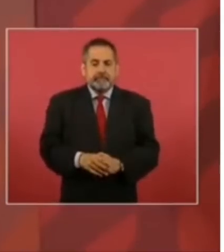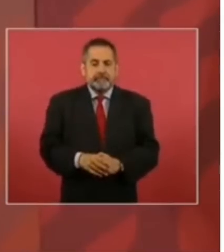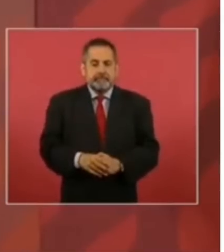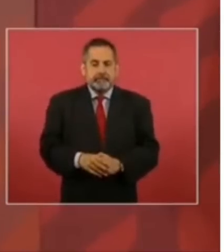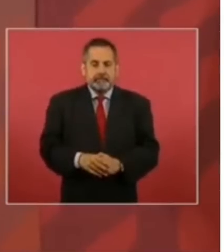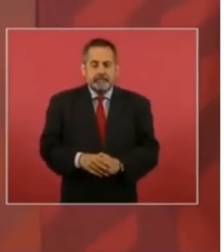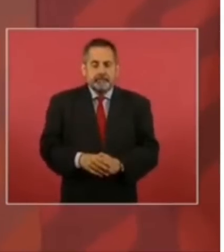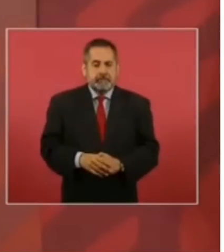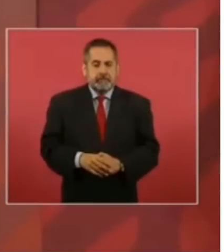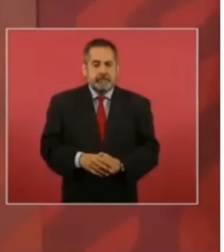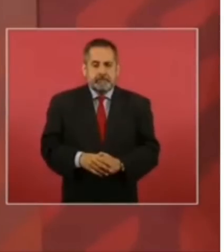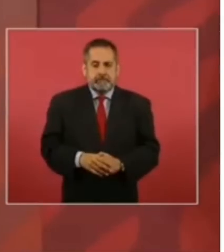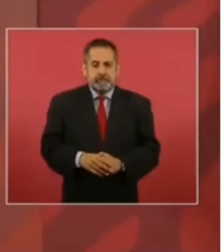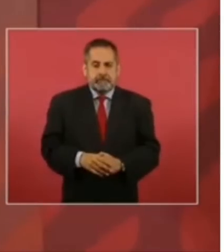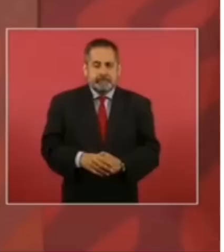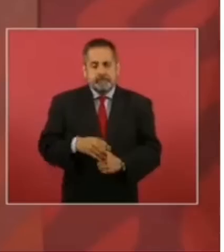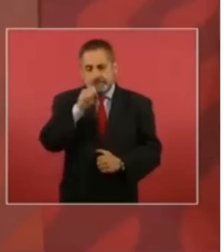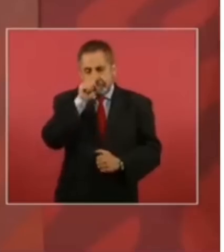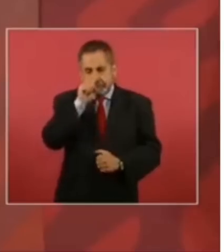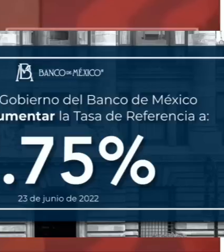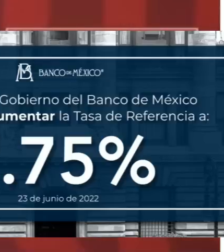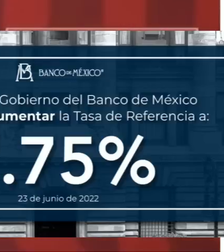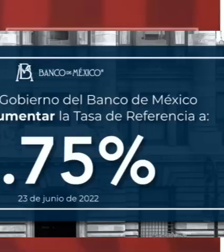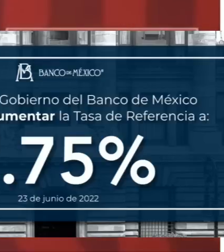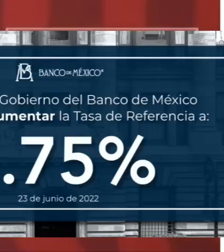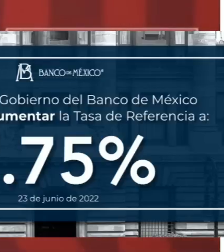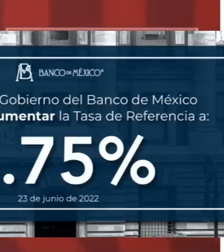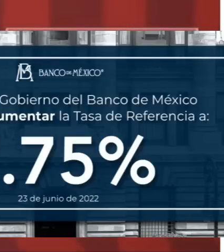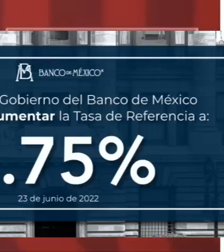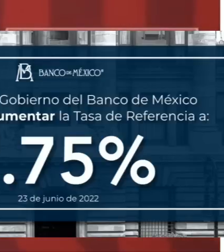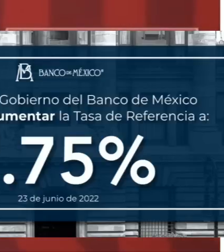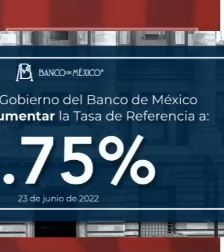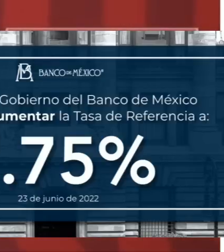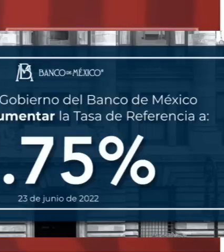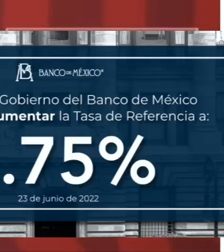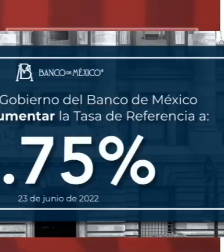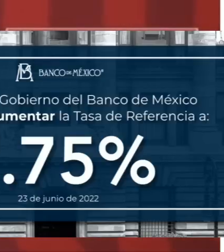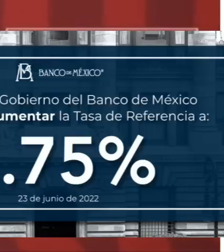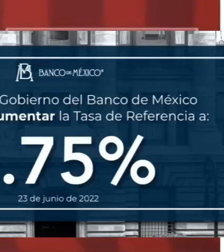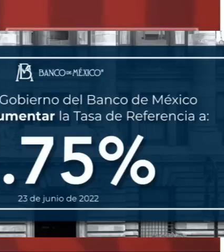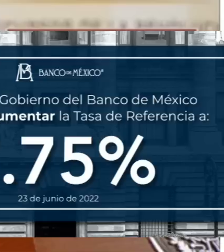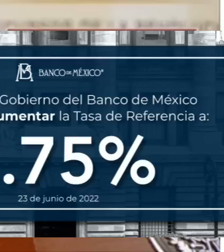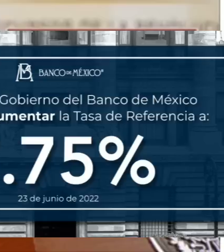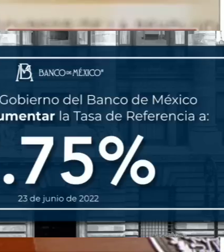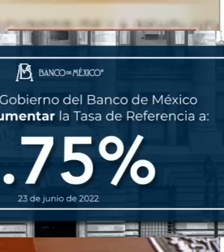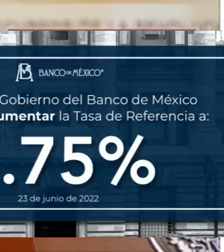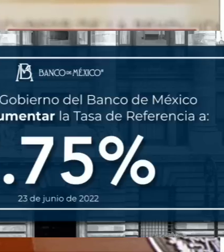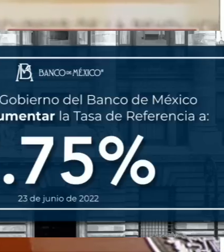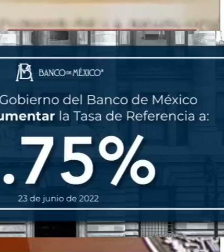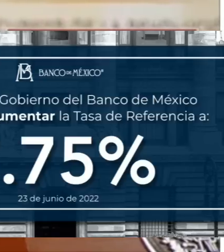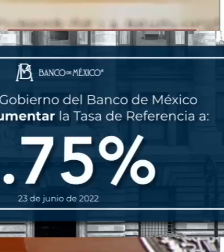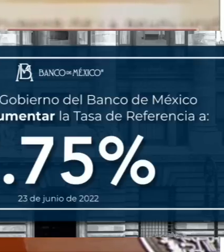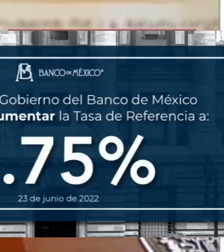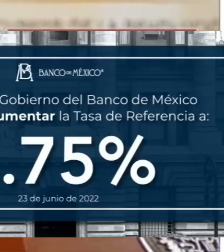a aceptar un crédito por más intereses. Al respecto, el presidente Andrés Manuel López Obrador dijo que es mentira que sea